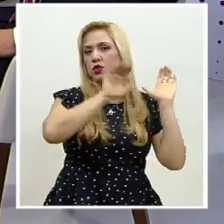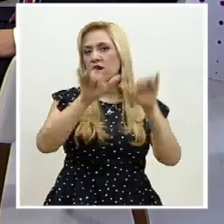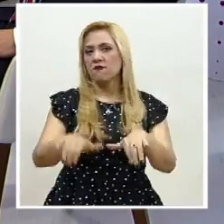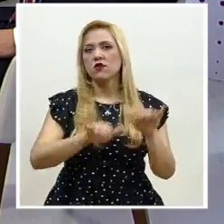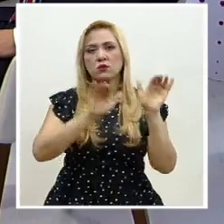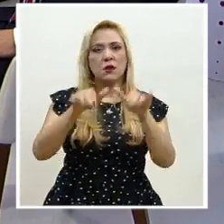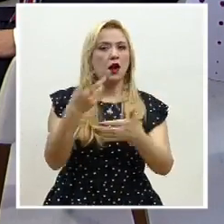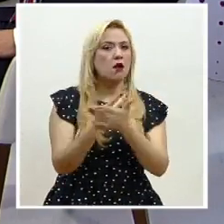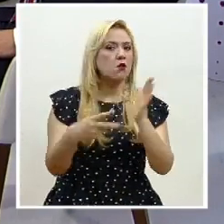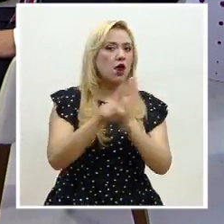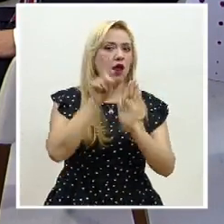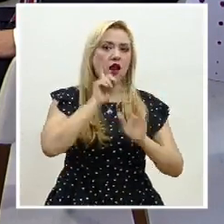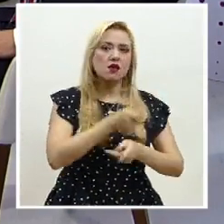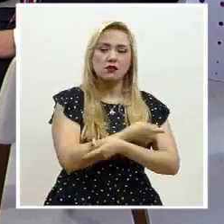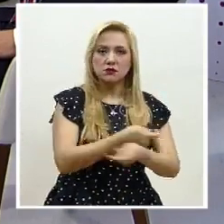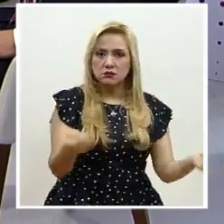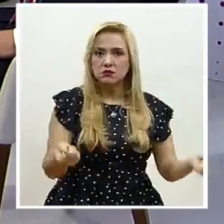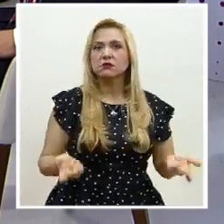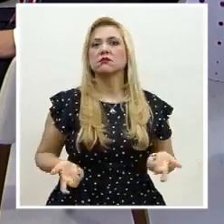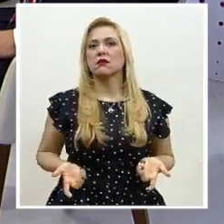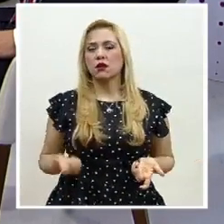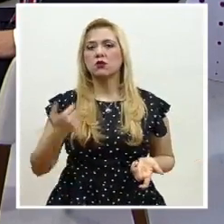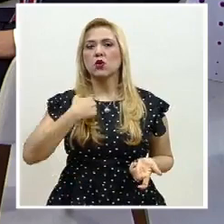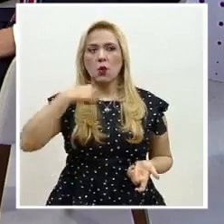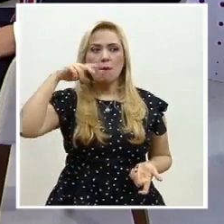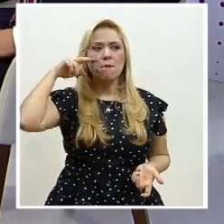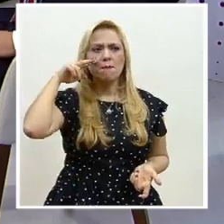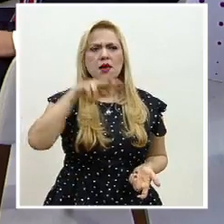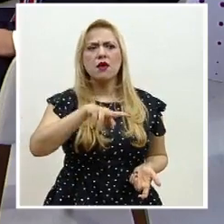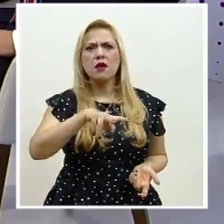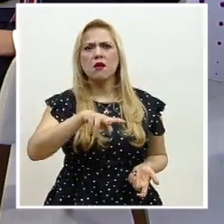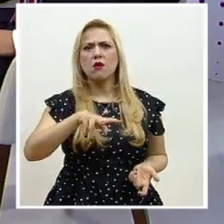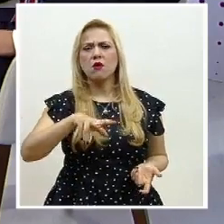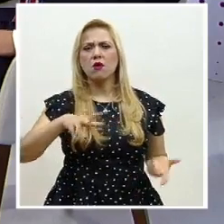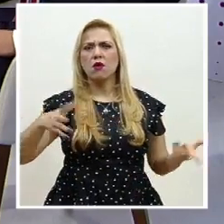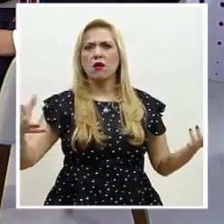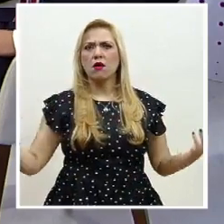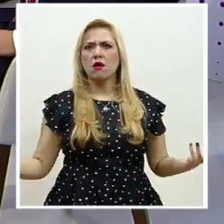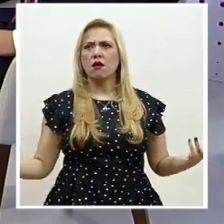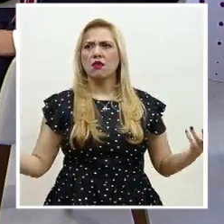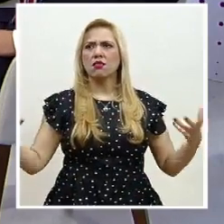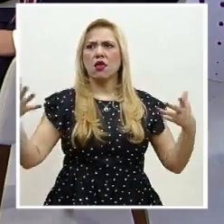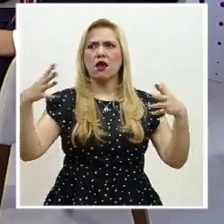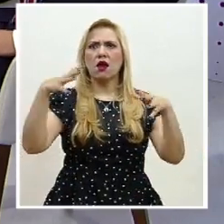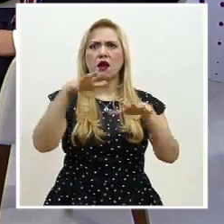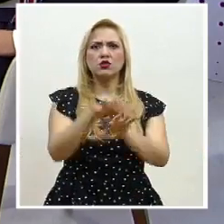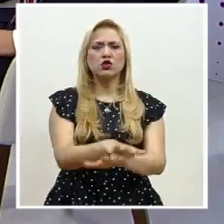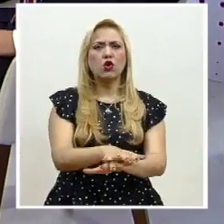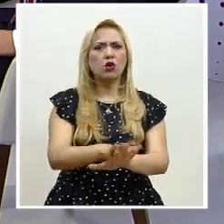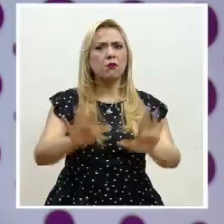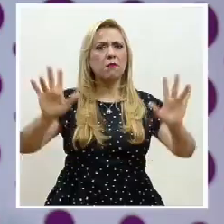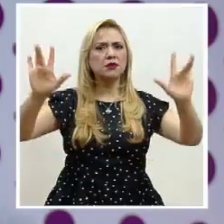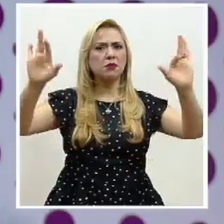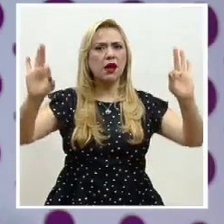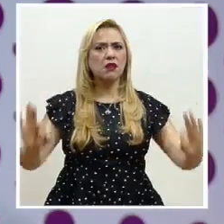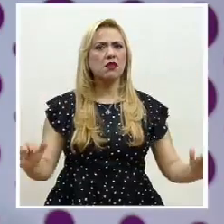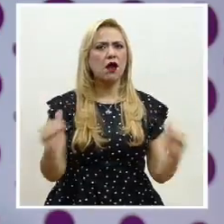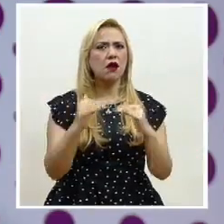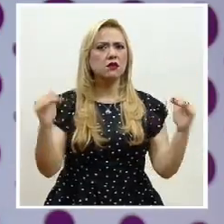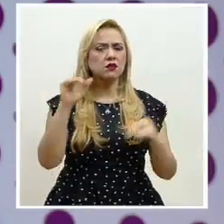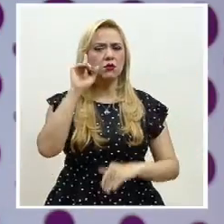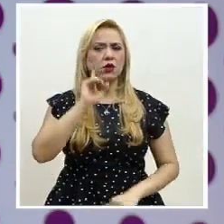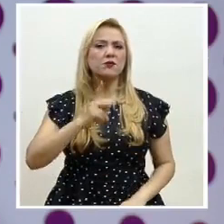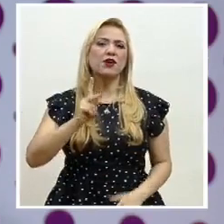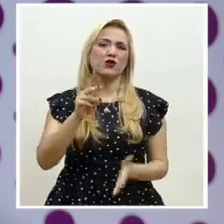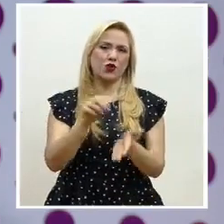hecho esfuerzos, sí yo observo integraciones más paritarias en mujeres, falta,